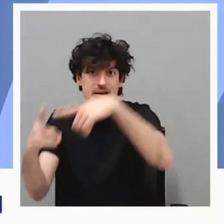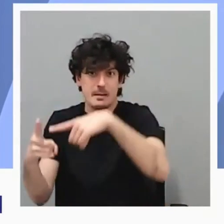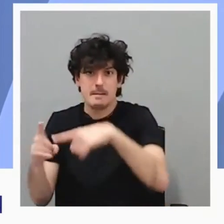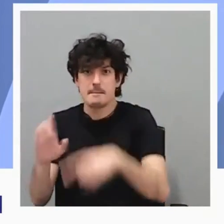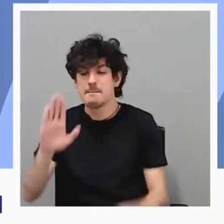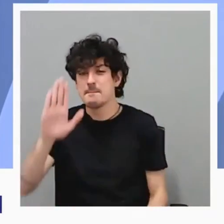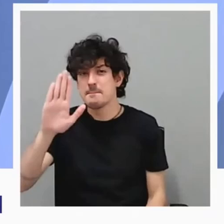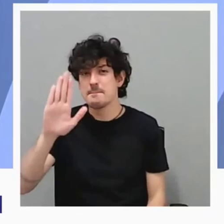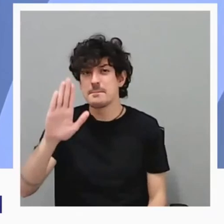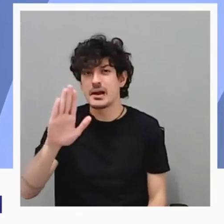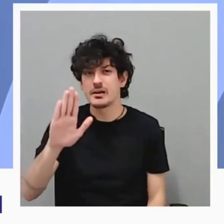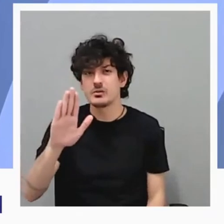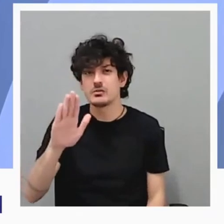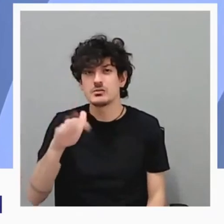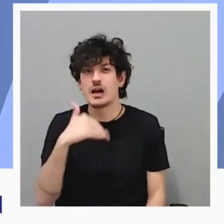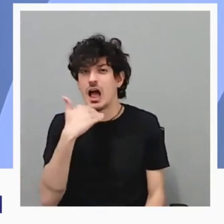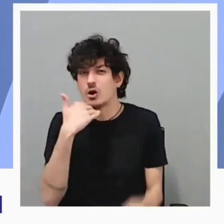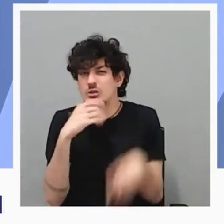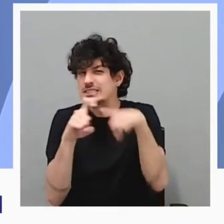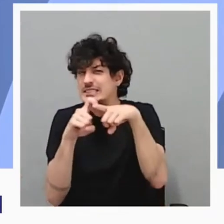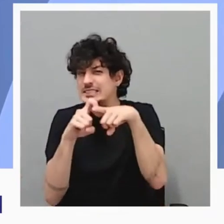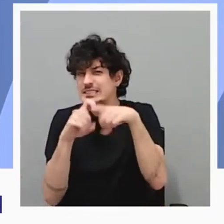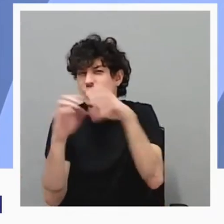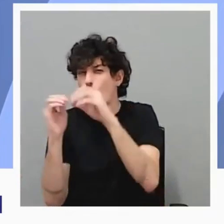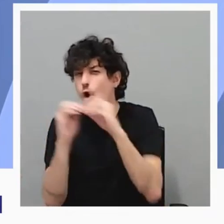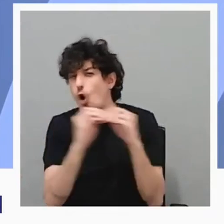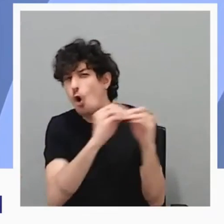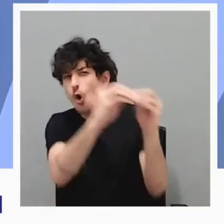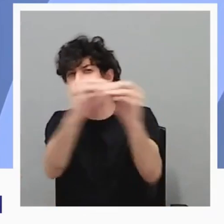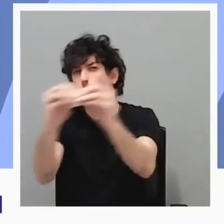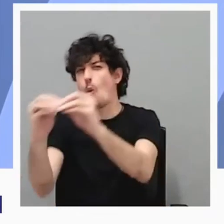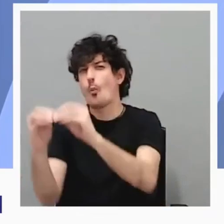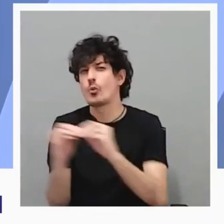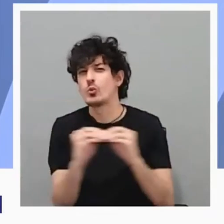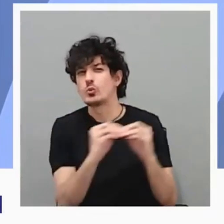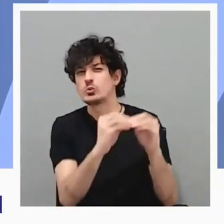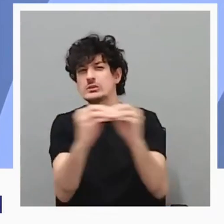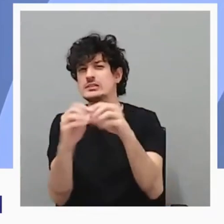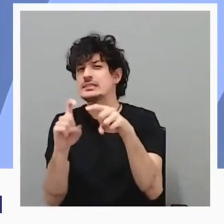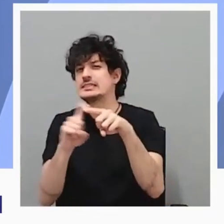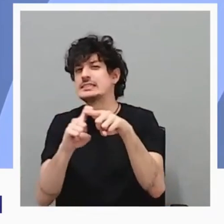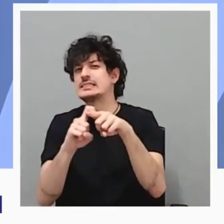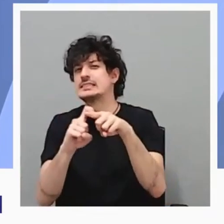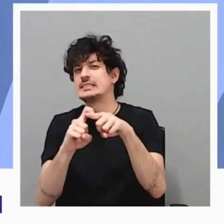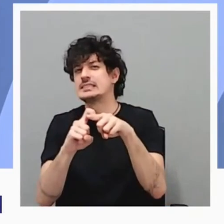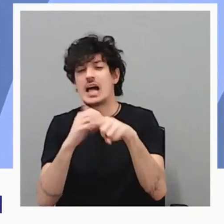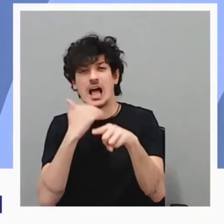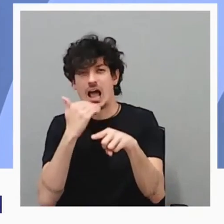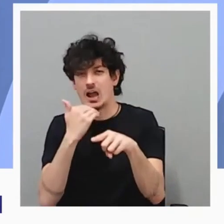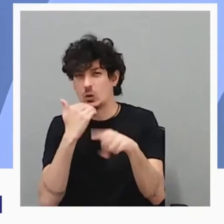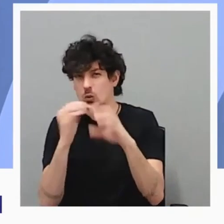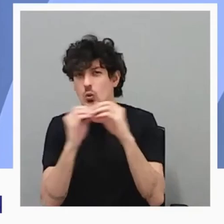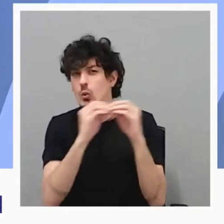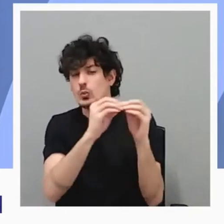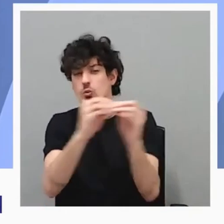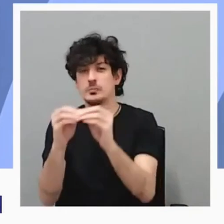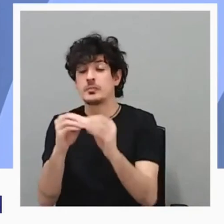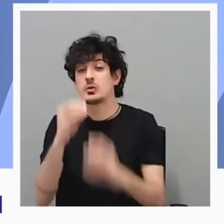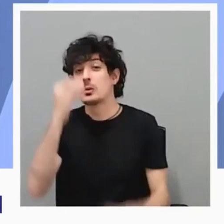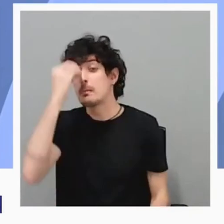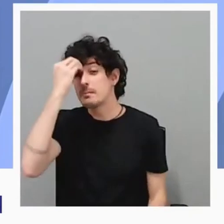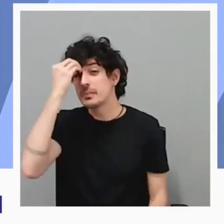que están en todos los sitios, en todas esas, en esos elementos, ¿no? Entonces yo creo que lo importante no